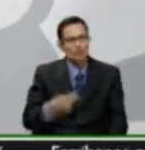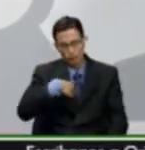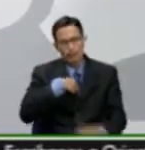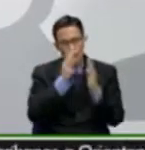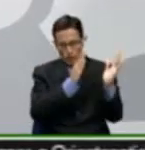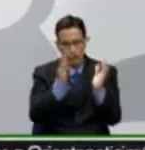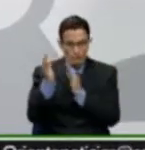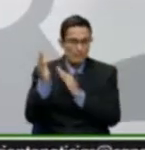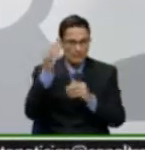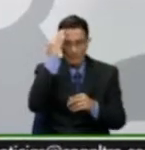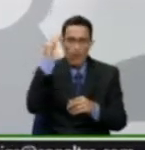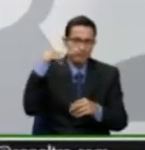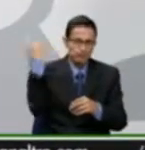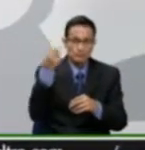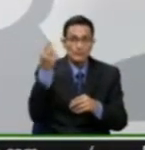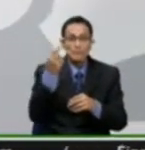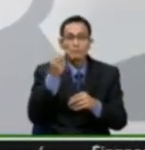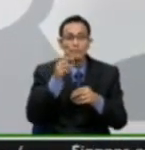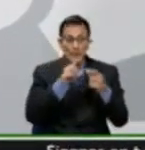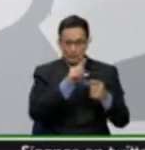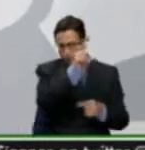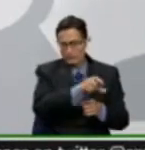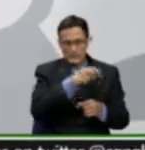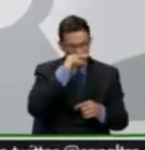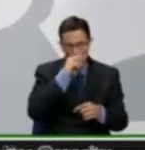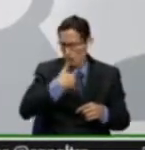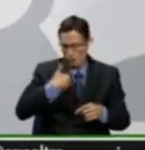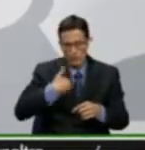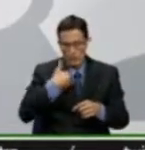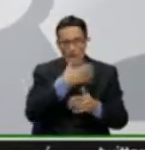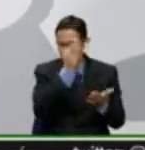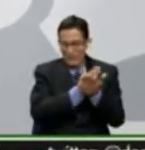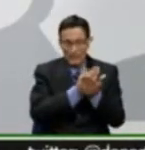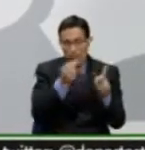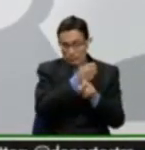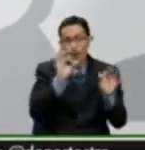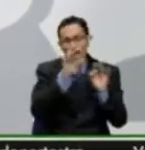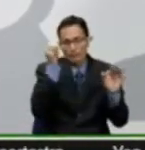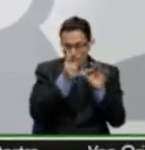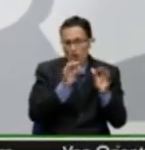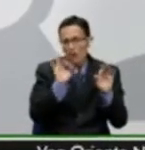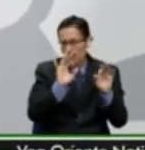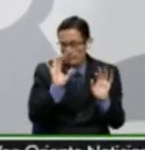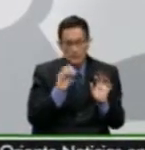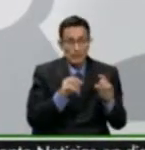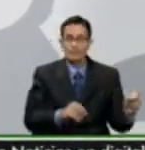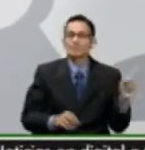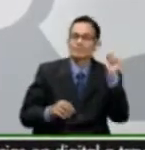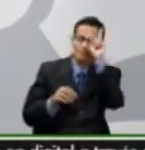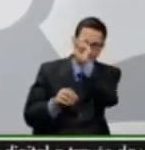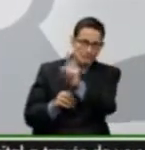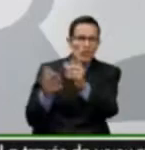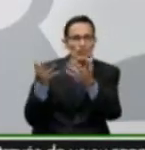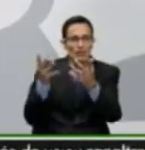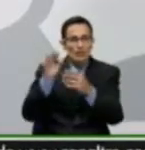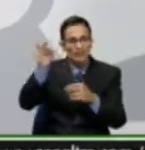donde el paciente o el niño o el joven víctima de la violencia entra a cualquier entidad, a cualquier centro de salud, Hospital Local